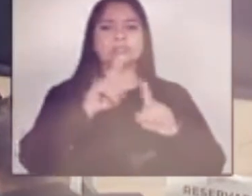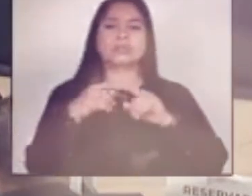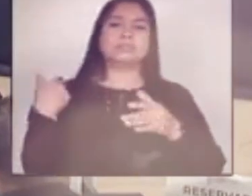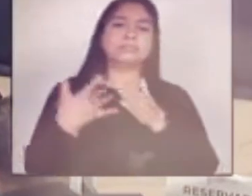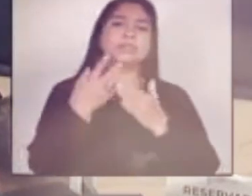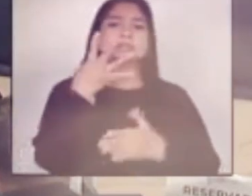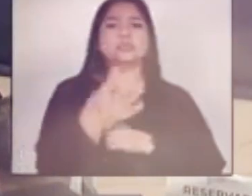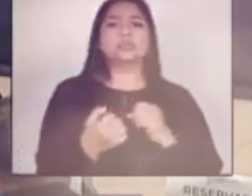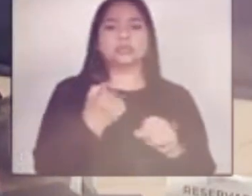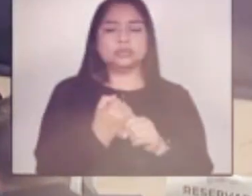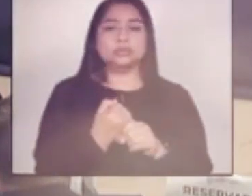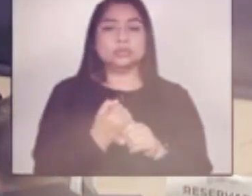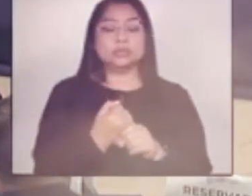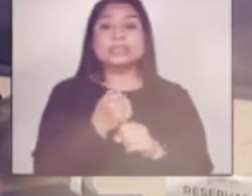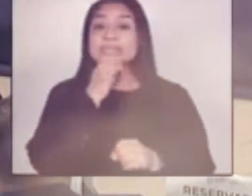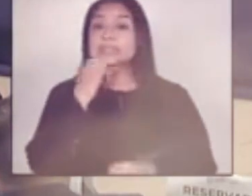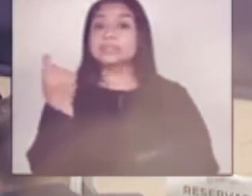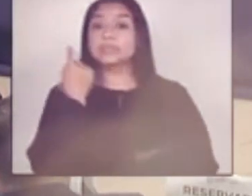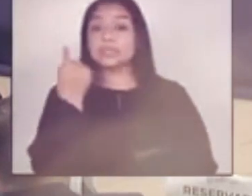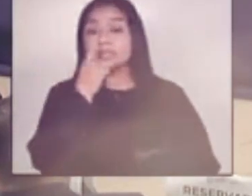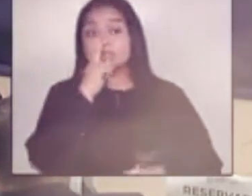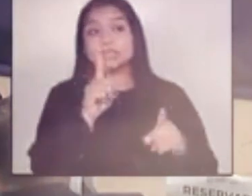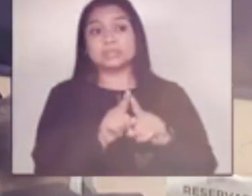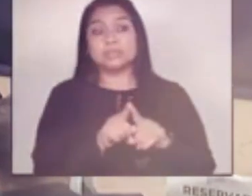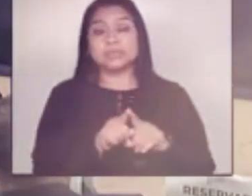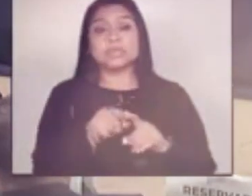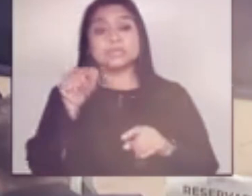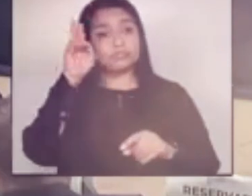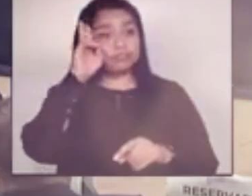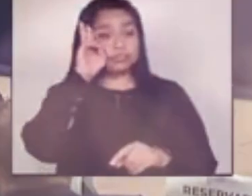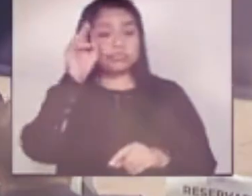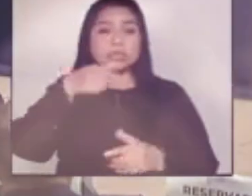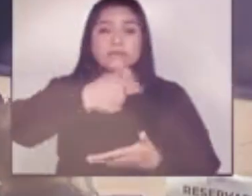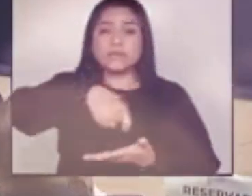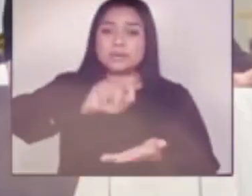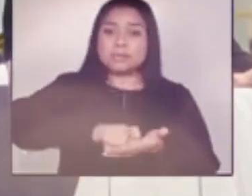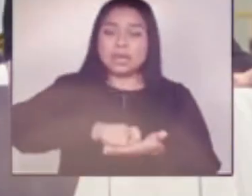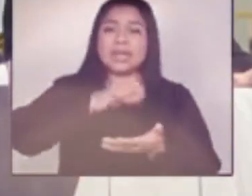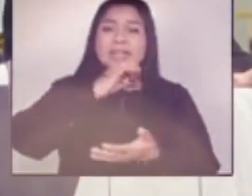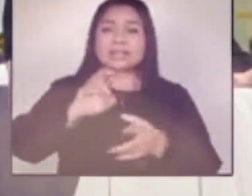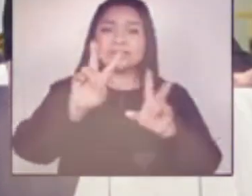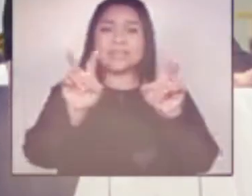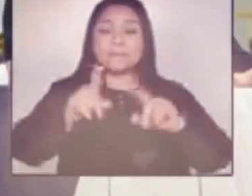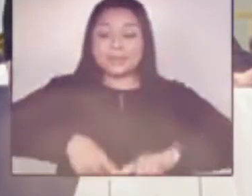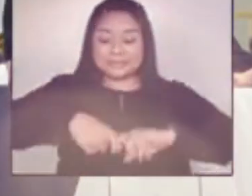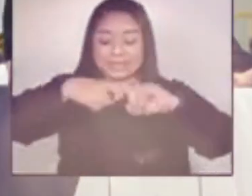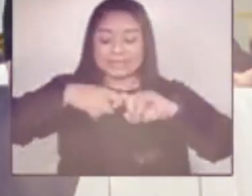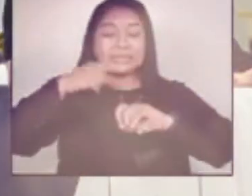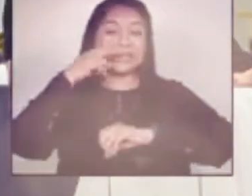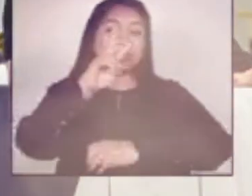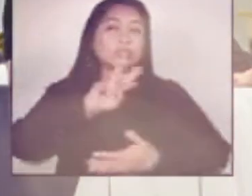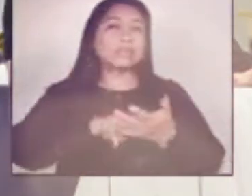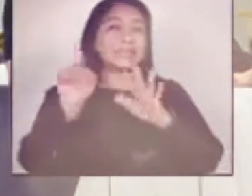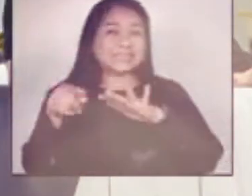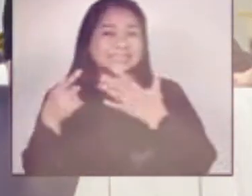4 años. Es particularmente importante recordar que esta firma era un asunto pendiente desde el